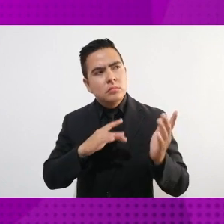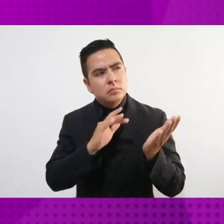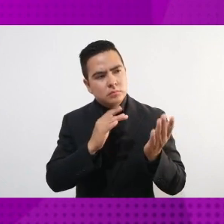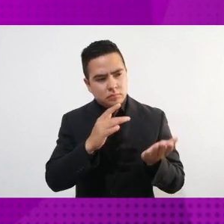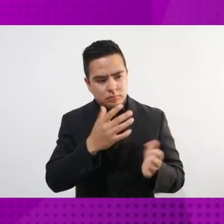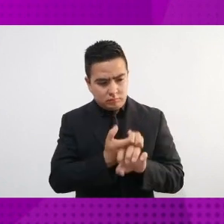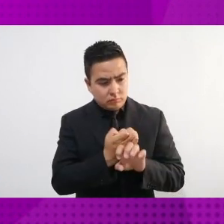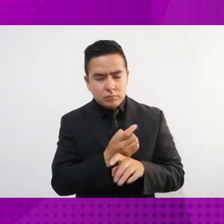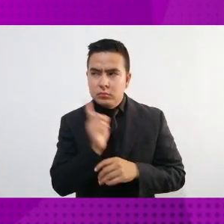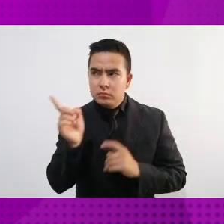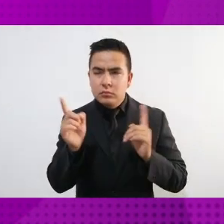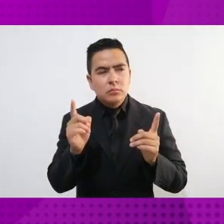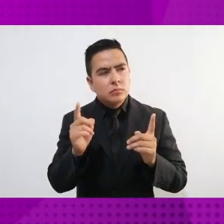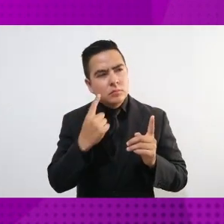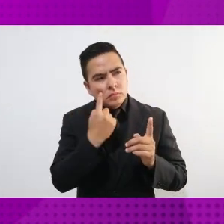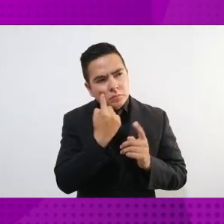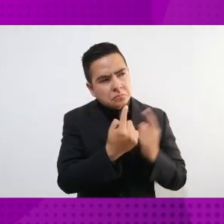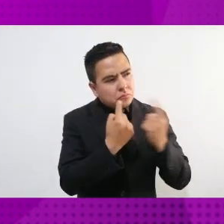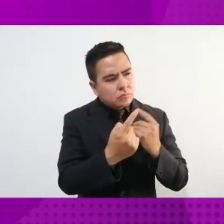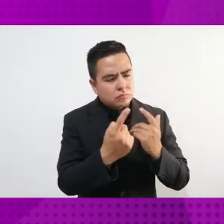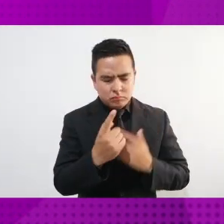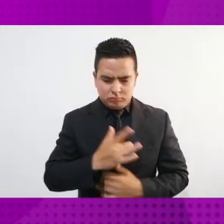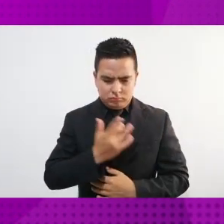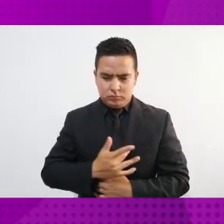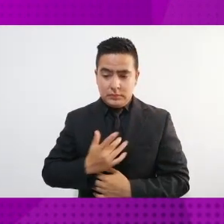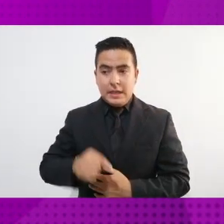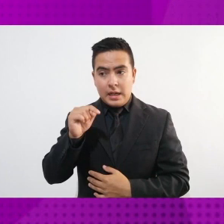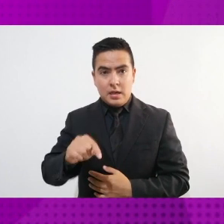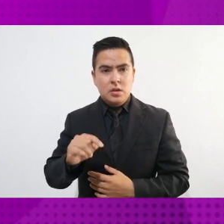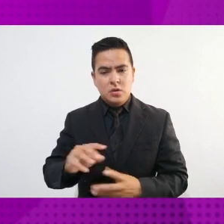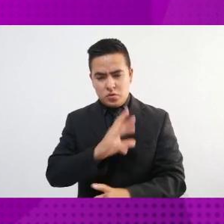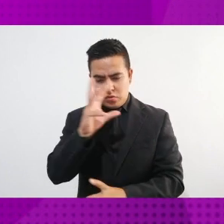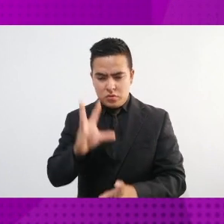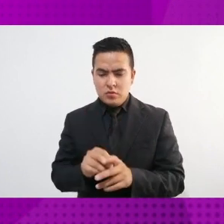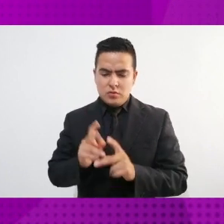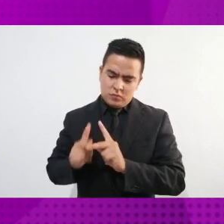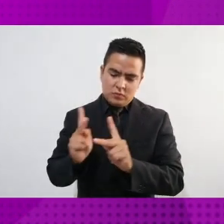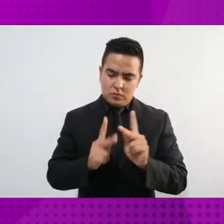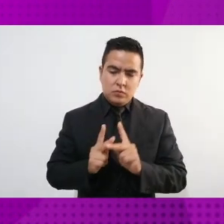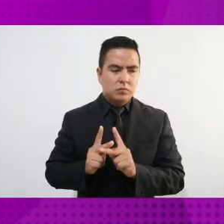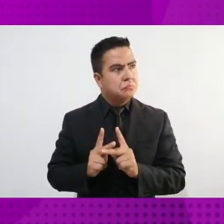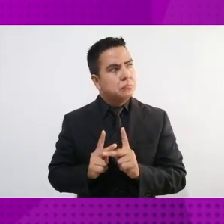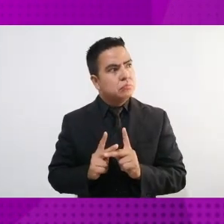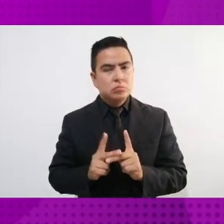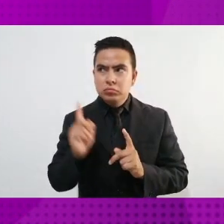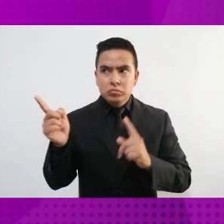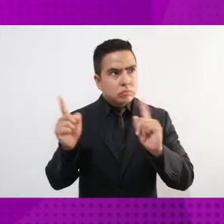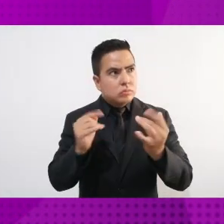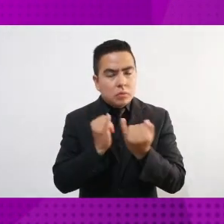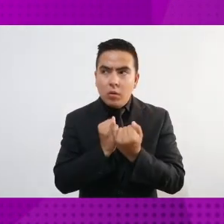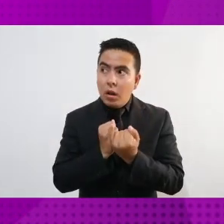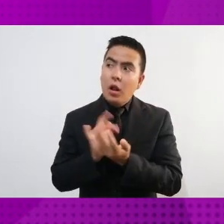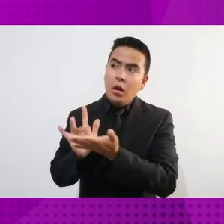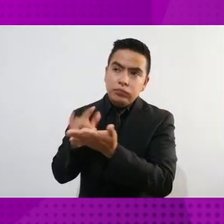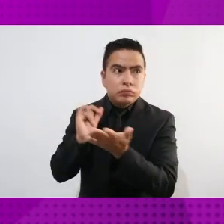constituyentes norteamericanos conciben la misma construcción de división tripartita del poder. Y México la adopta a